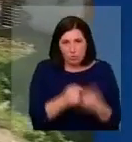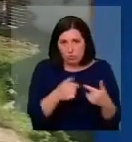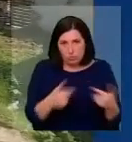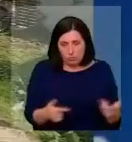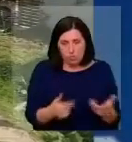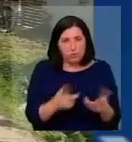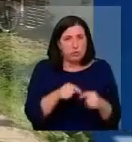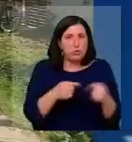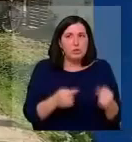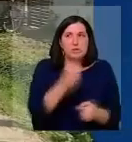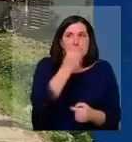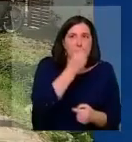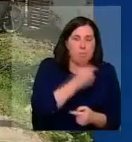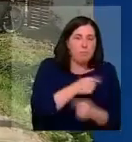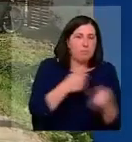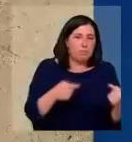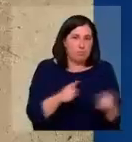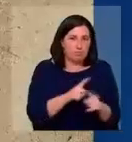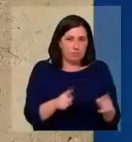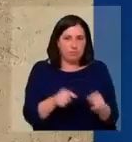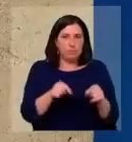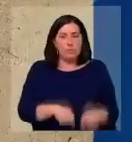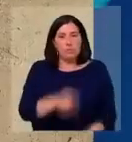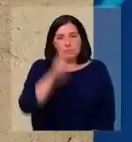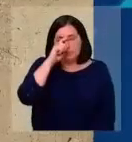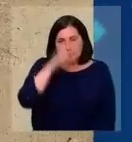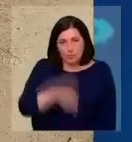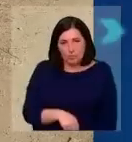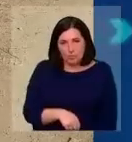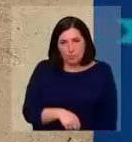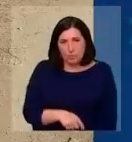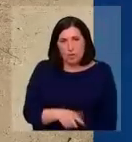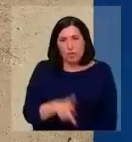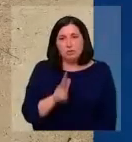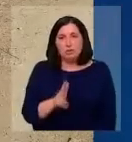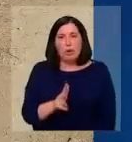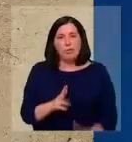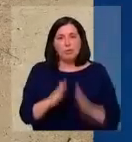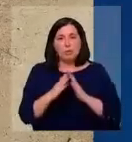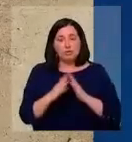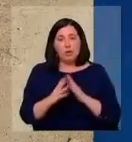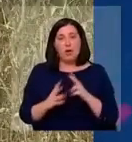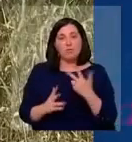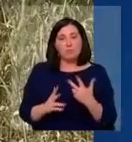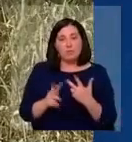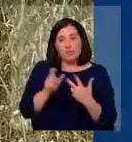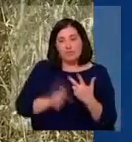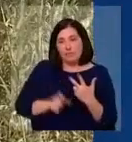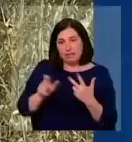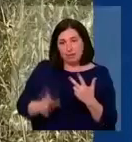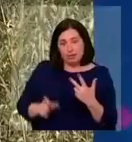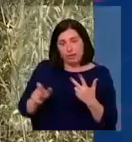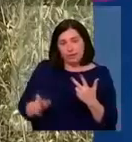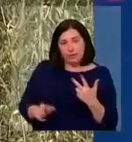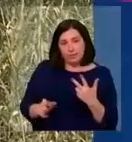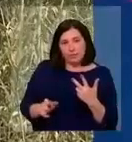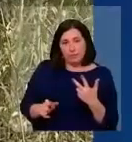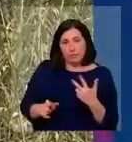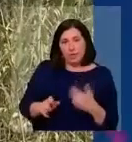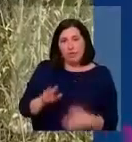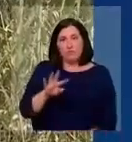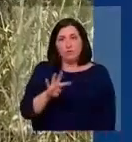alimenticios. Que en el caso de Montevideo, un hogar de 3 personas, esta canasta está algo por encima de